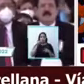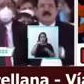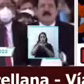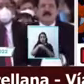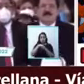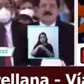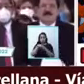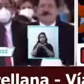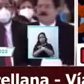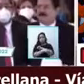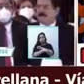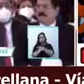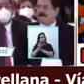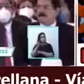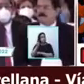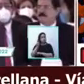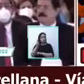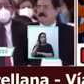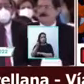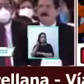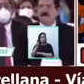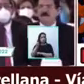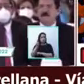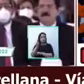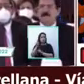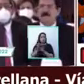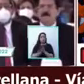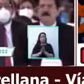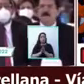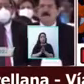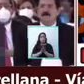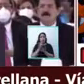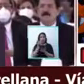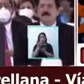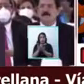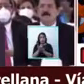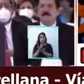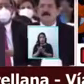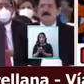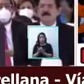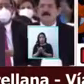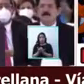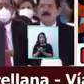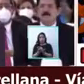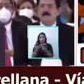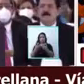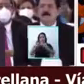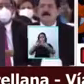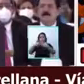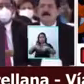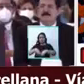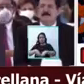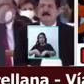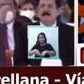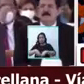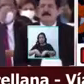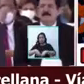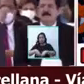productos alimenticios y servicios en la sociedad hondureña para ustedes que estudian la materia? Claro,